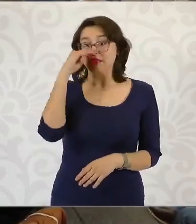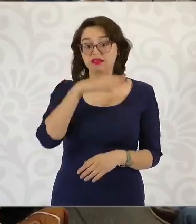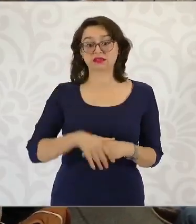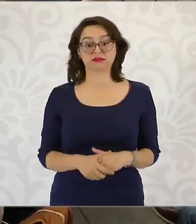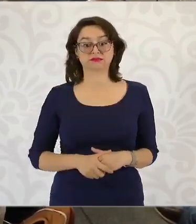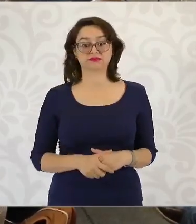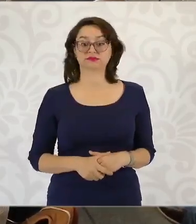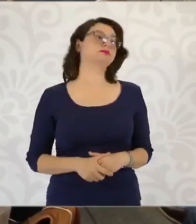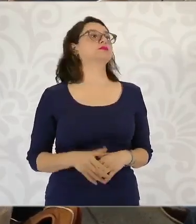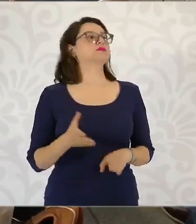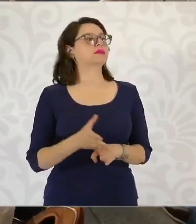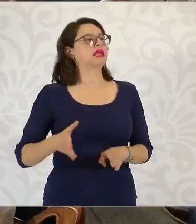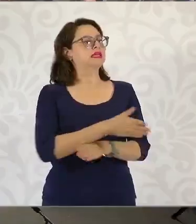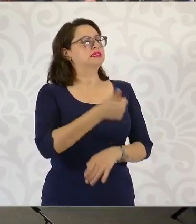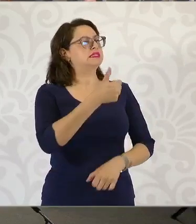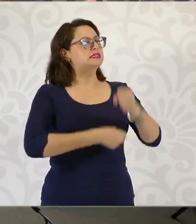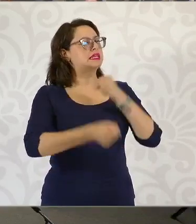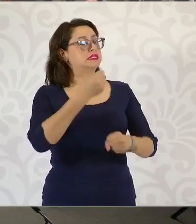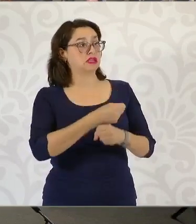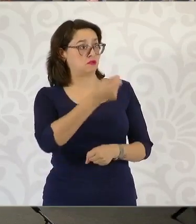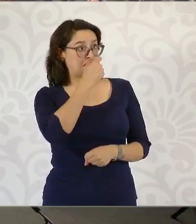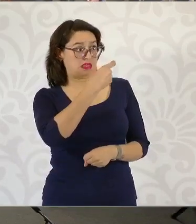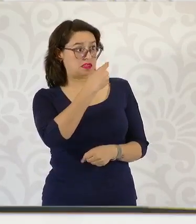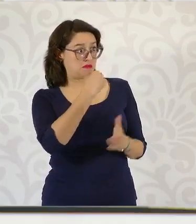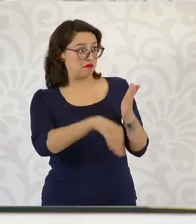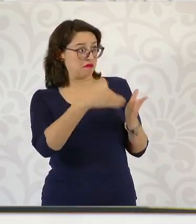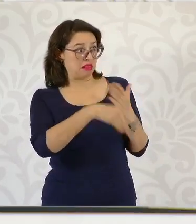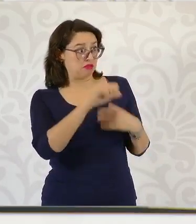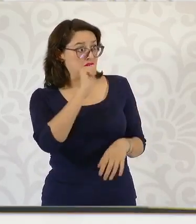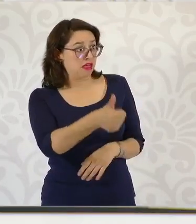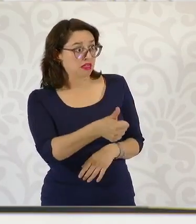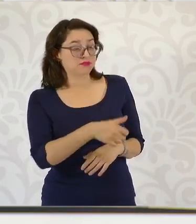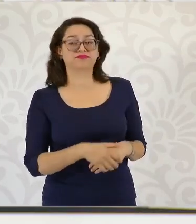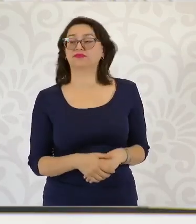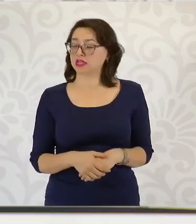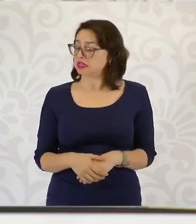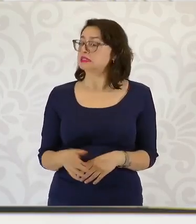en el sexenio pasado, presidenta? Si hubo algún desabasto, se hizo todo lo que se tenía que hacer.